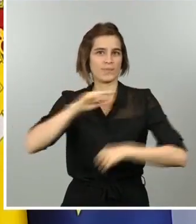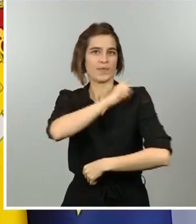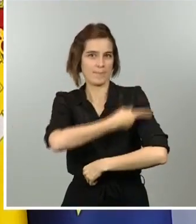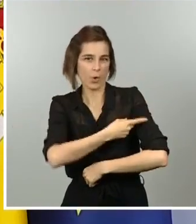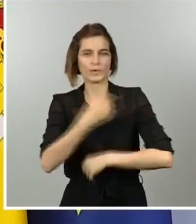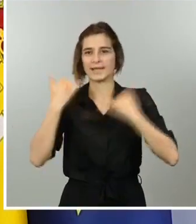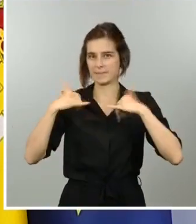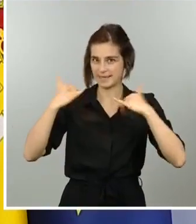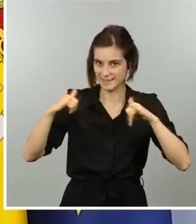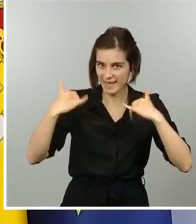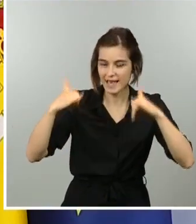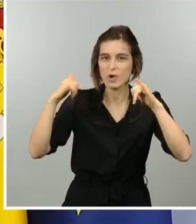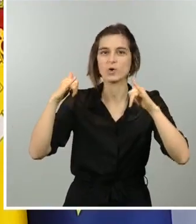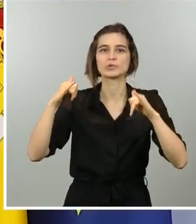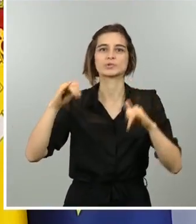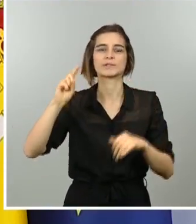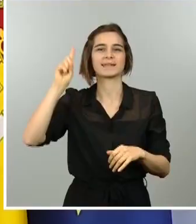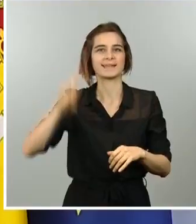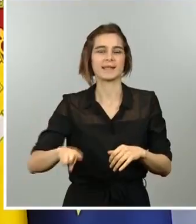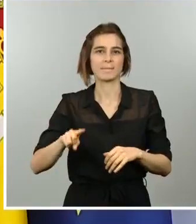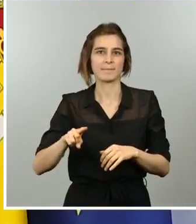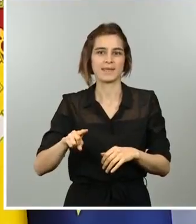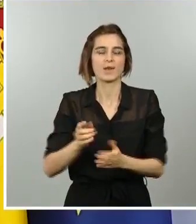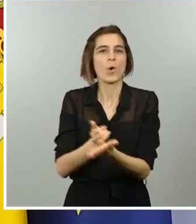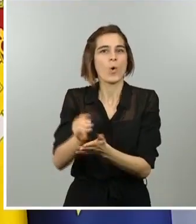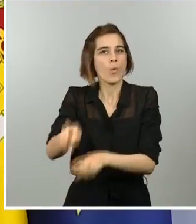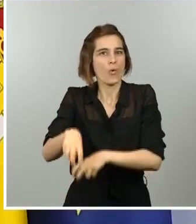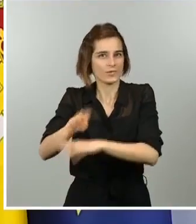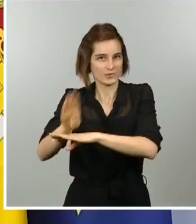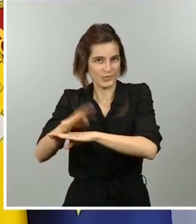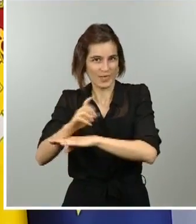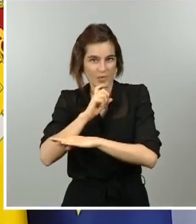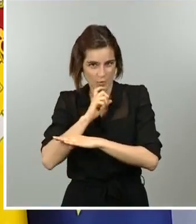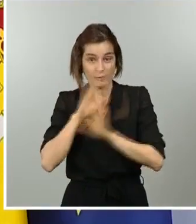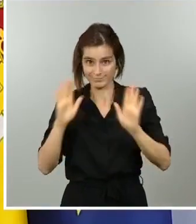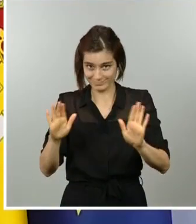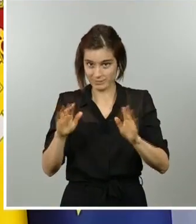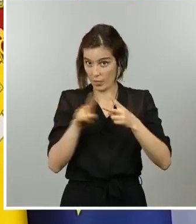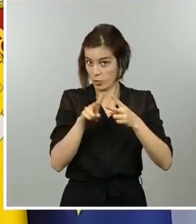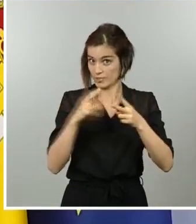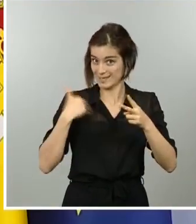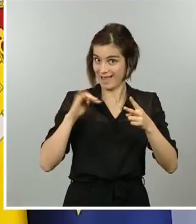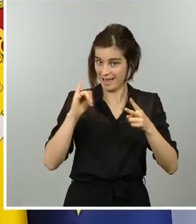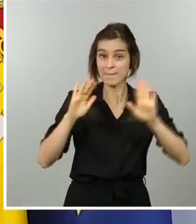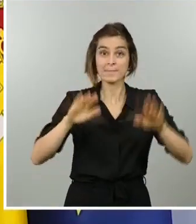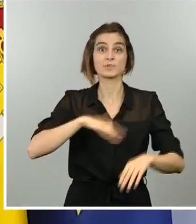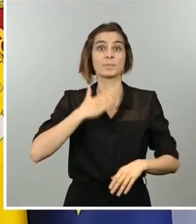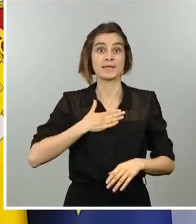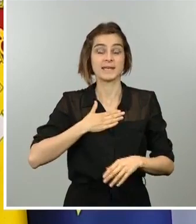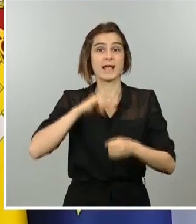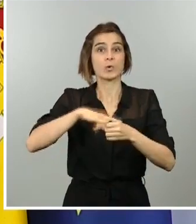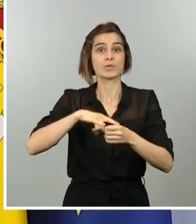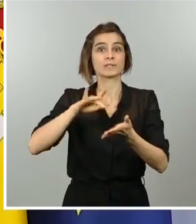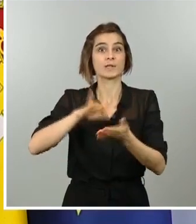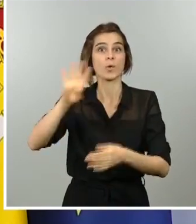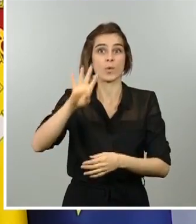también referente al cuidado de huertos. Pues bien, entran para mañana, lunes 4 de mayo, un